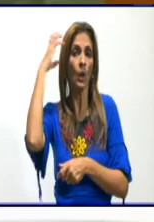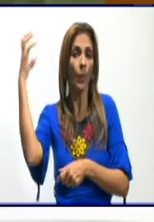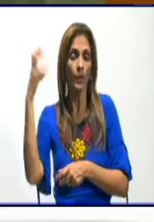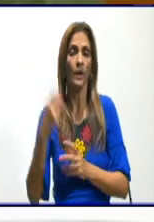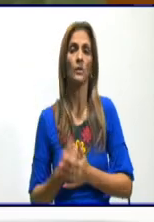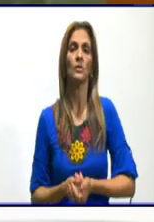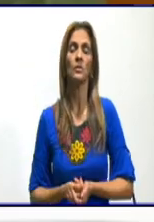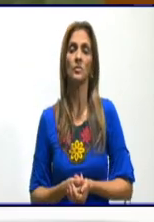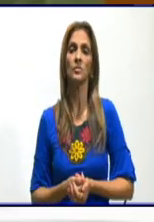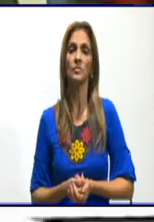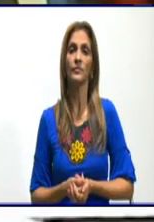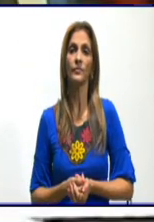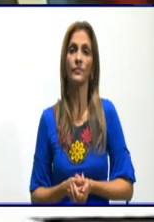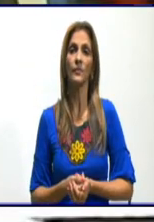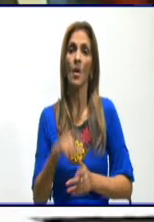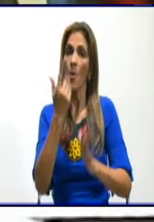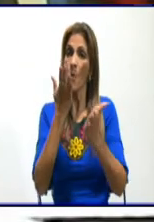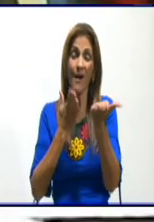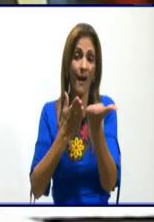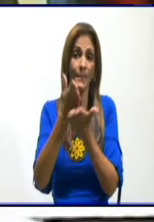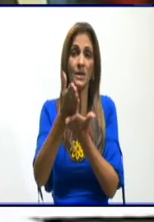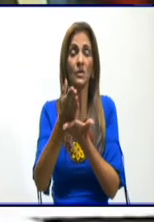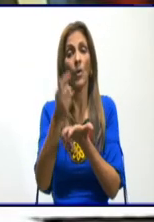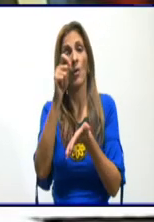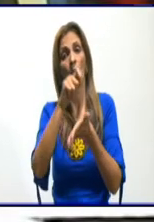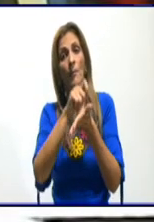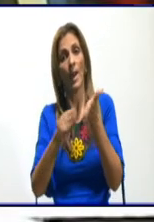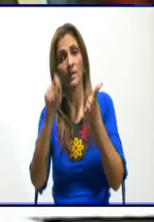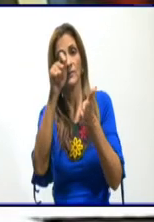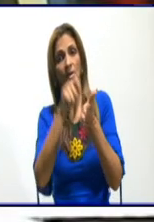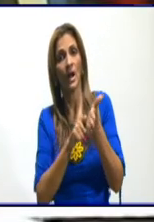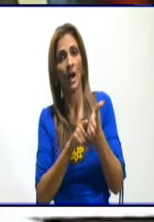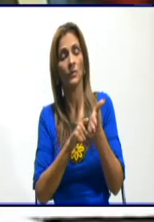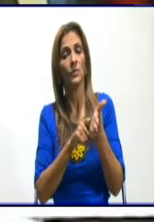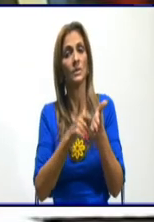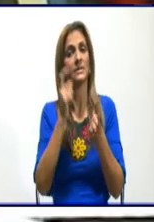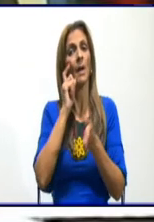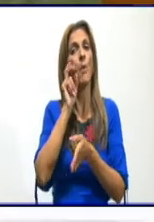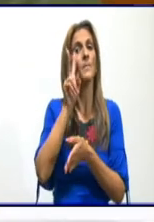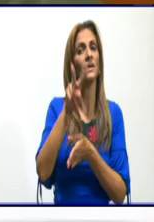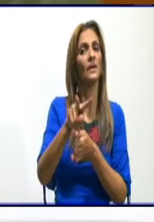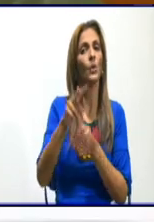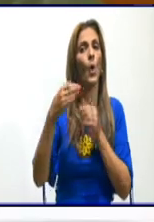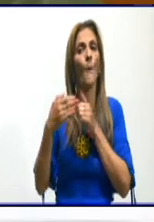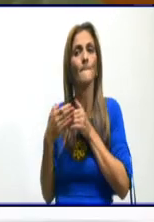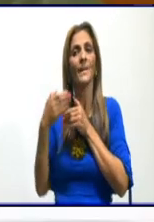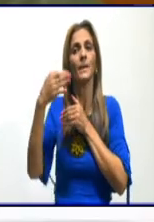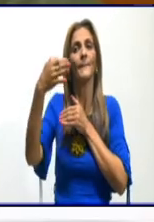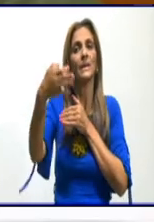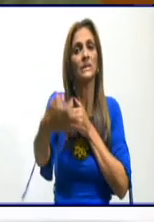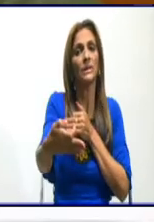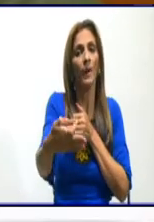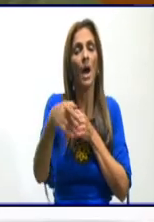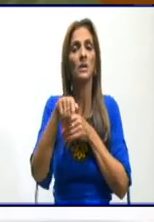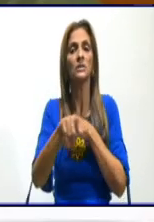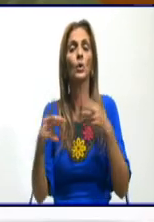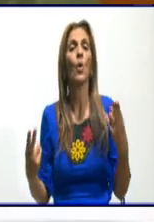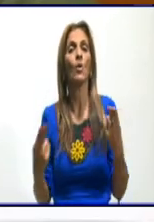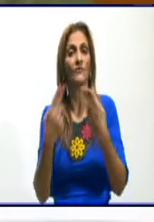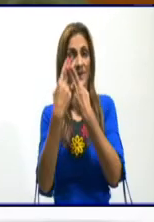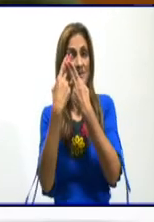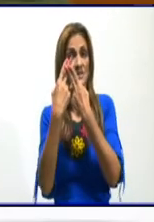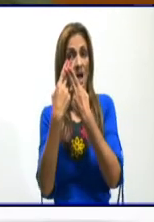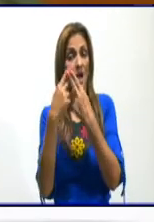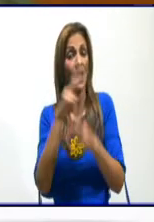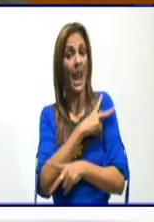granma que nos da un horizonte con perspectiva con seguridad y con confianza en la victoria en esta